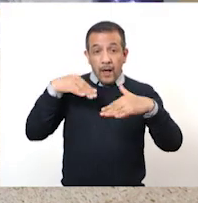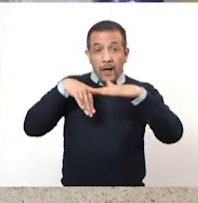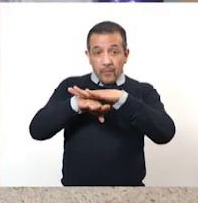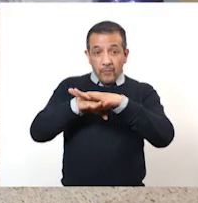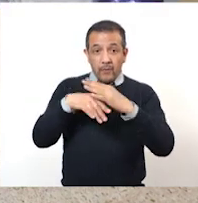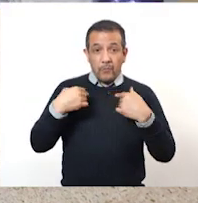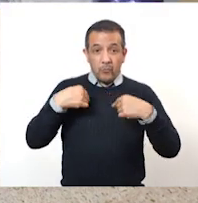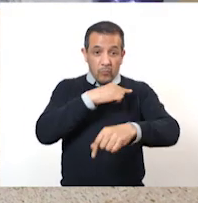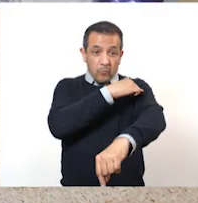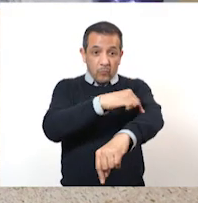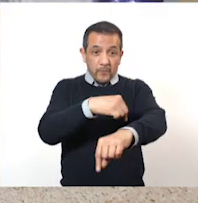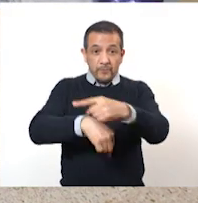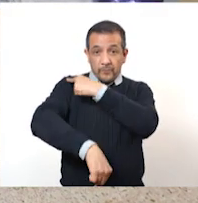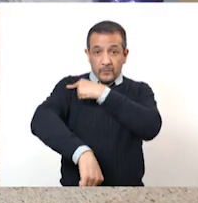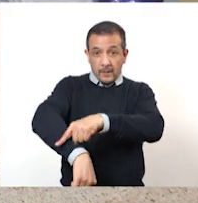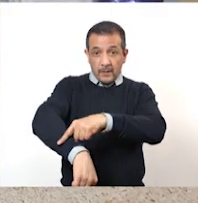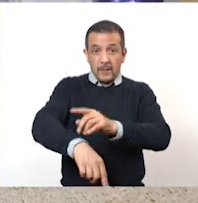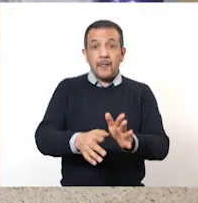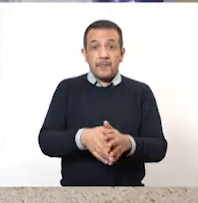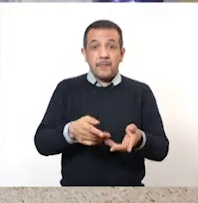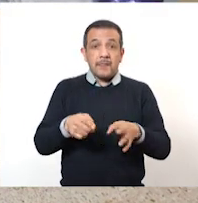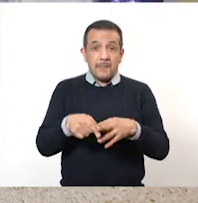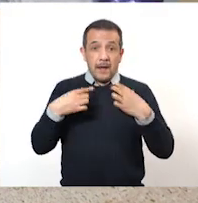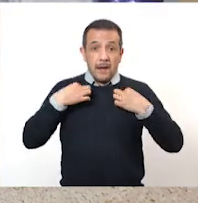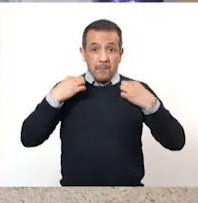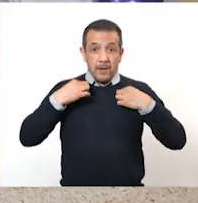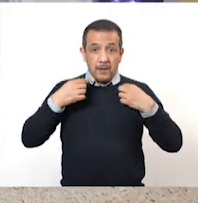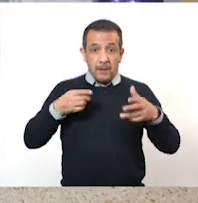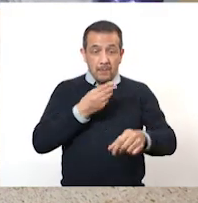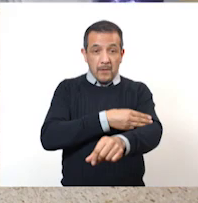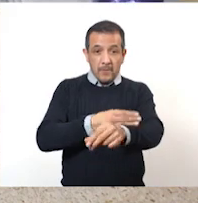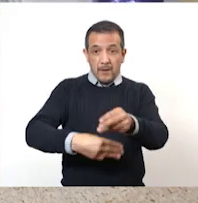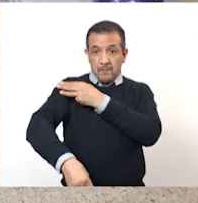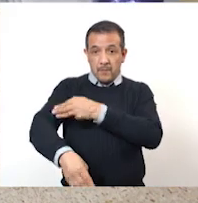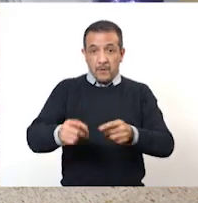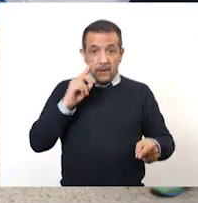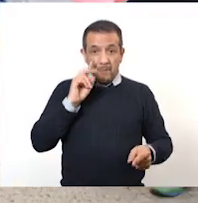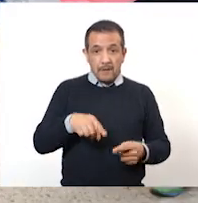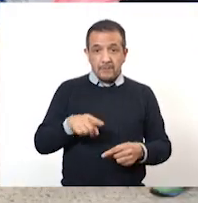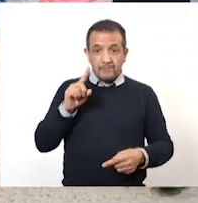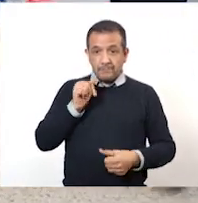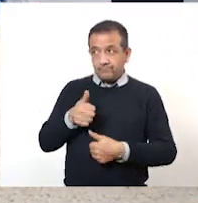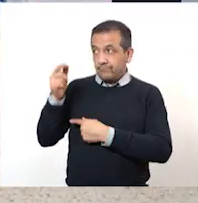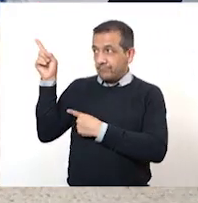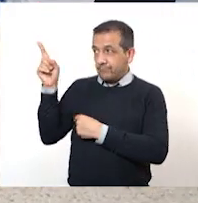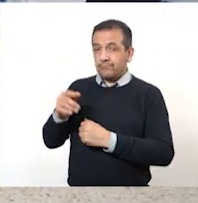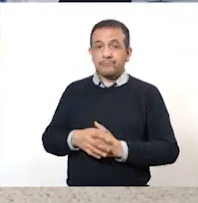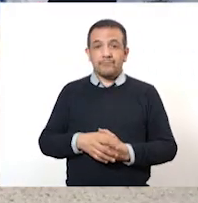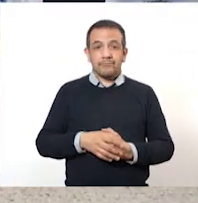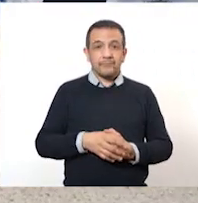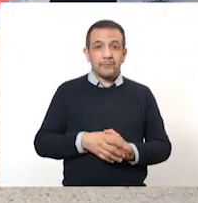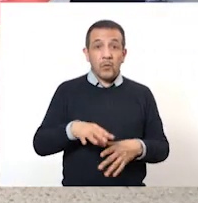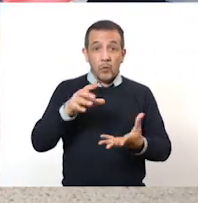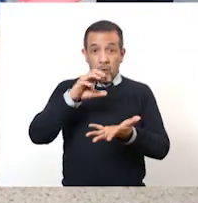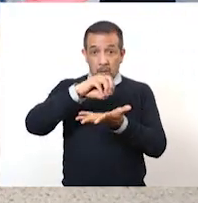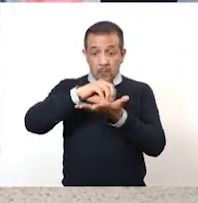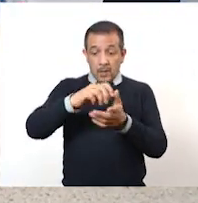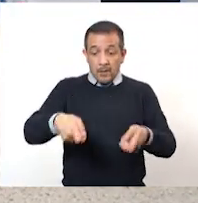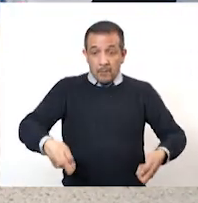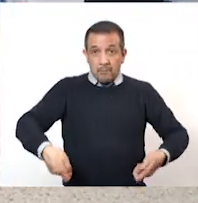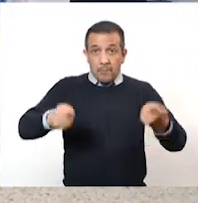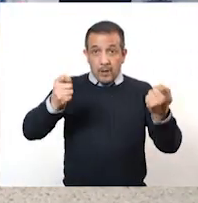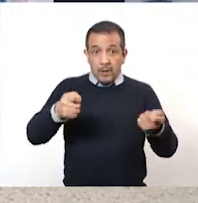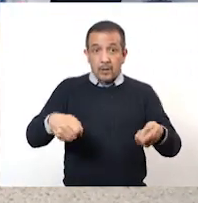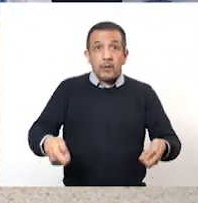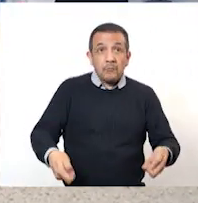extremos. Después realiza las siguientes actividades. Primer reto. Lanza y atrapa la pelota